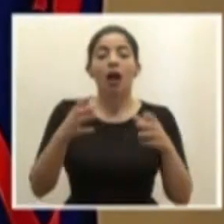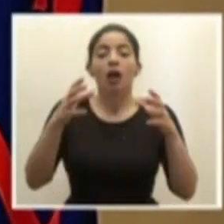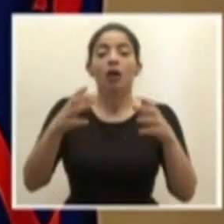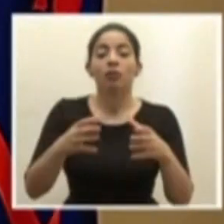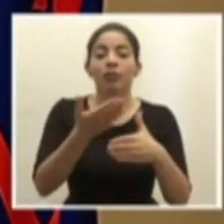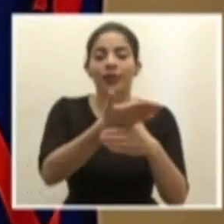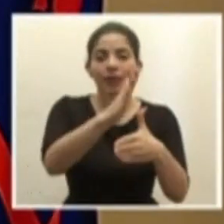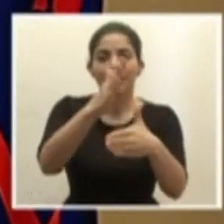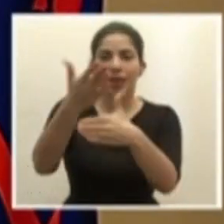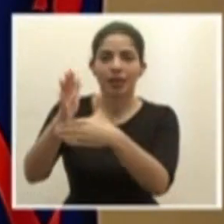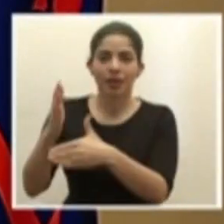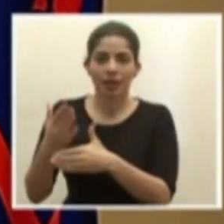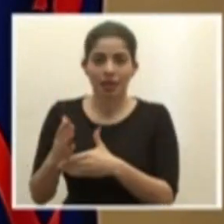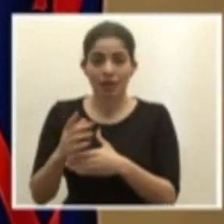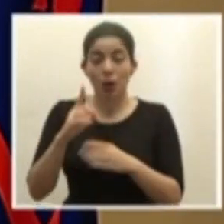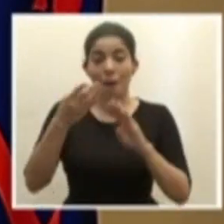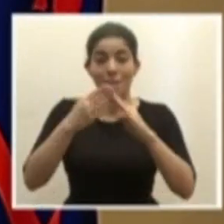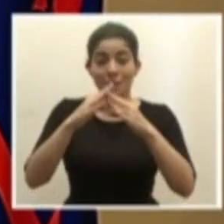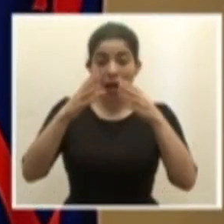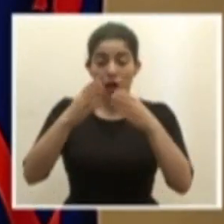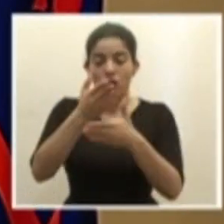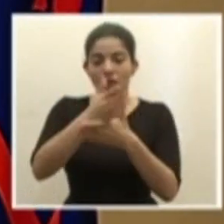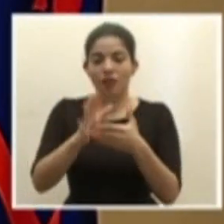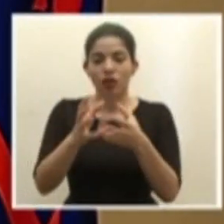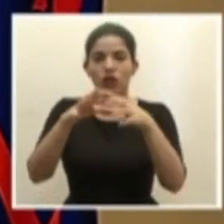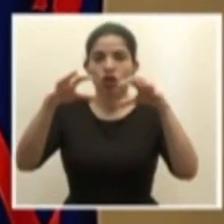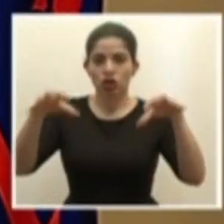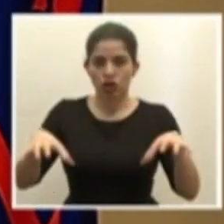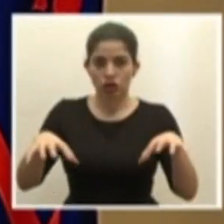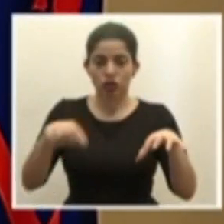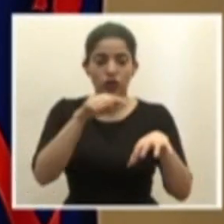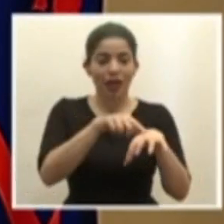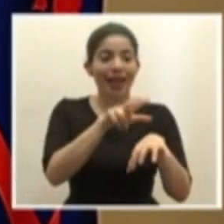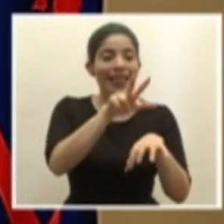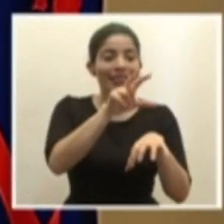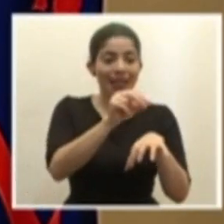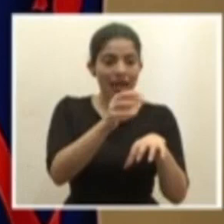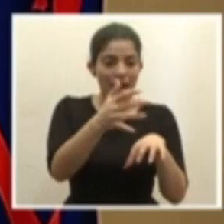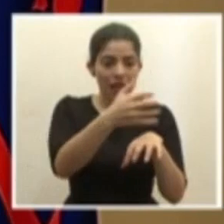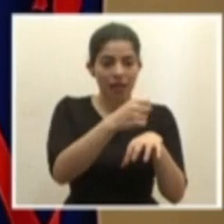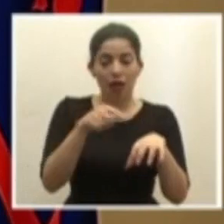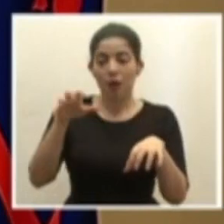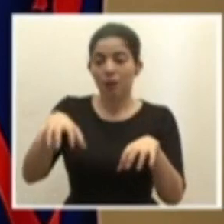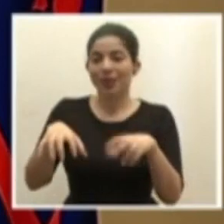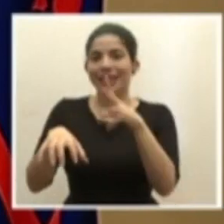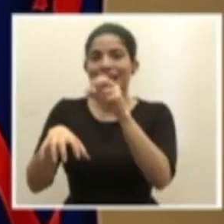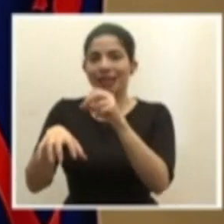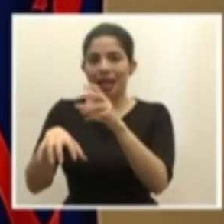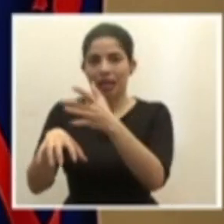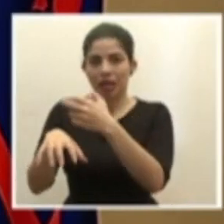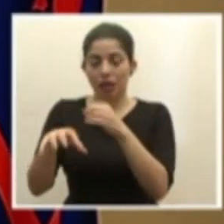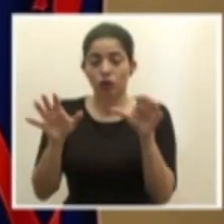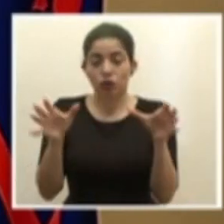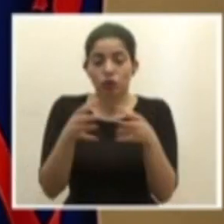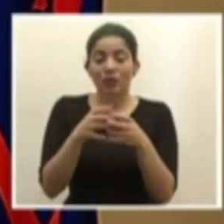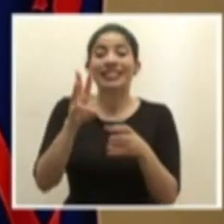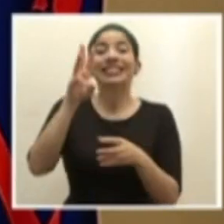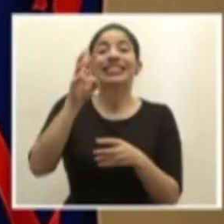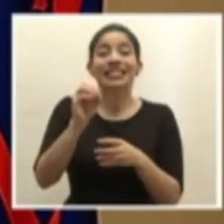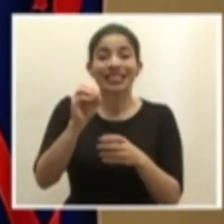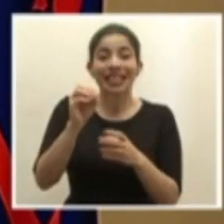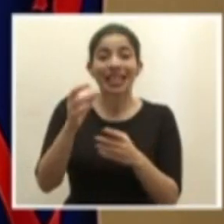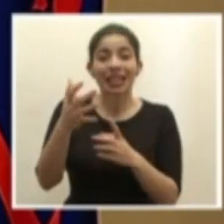2 bloques y en cada bloque se van a tomar 30 muestras para un total de 60 muestras por